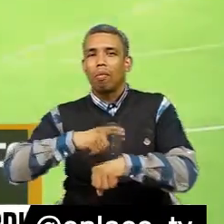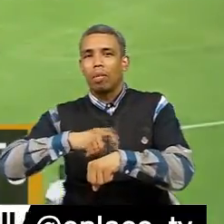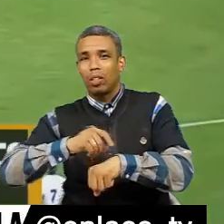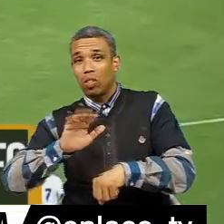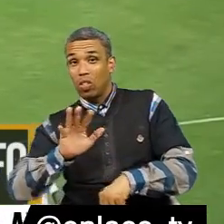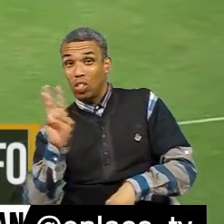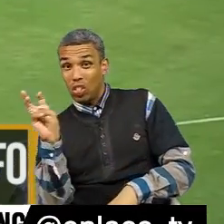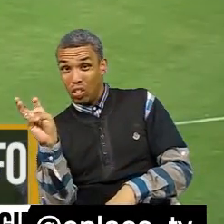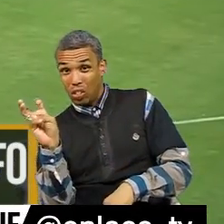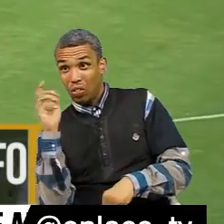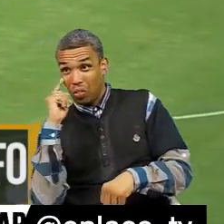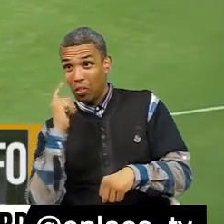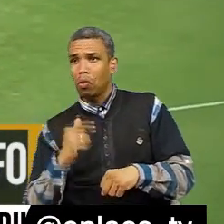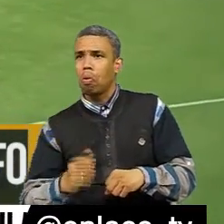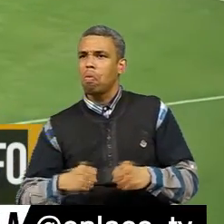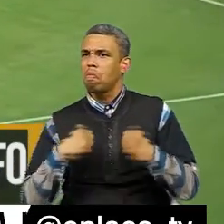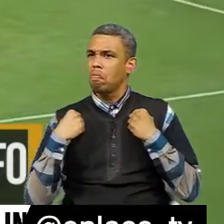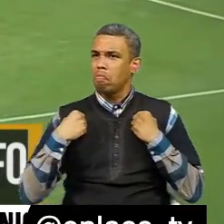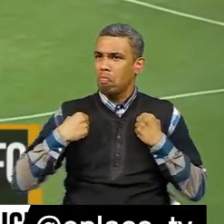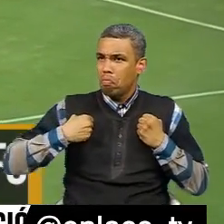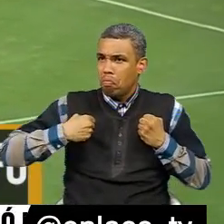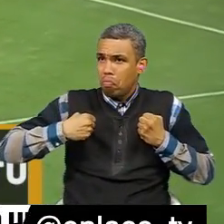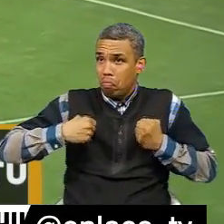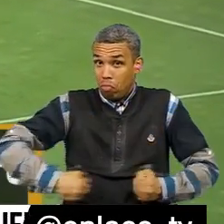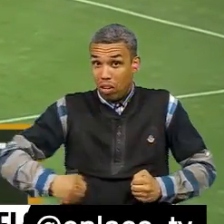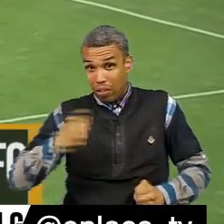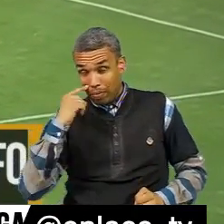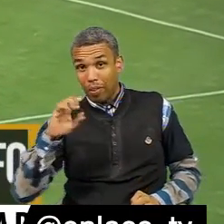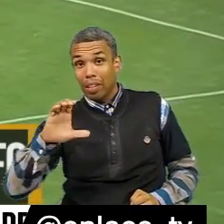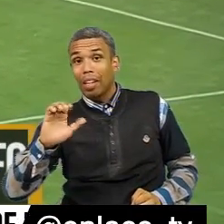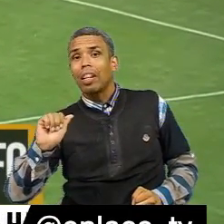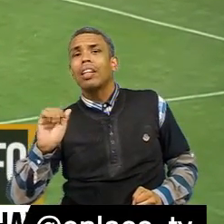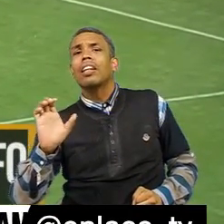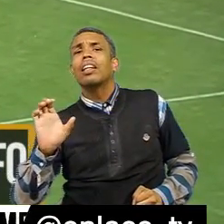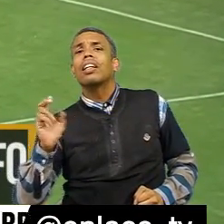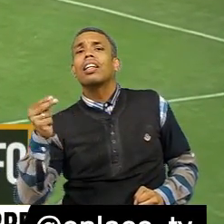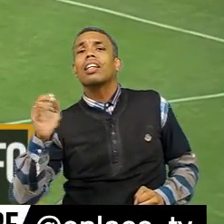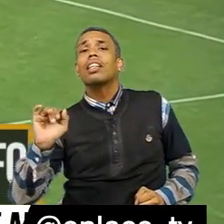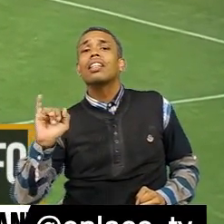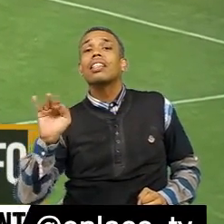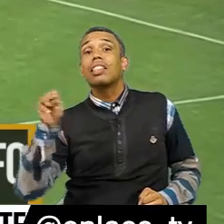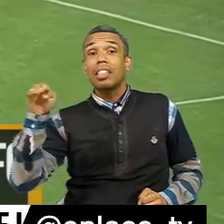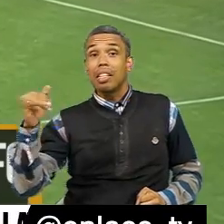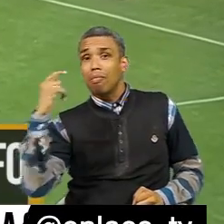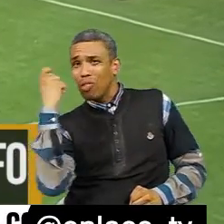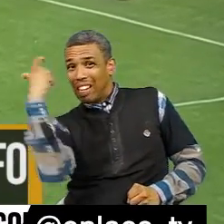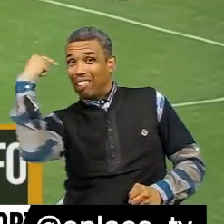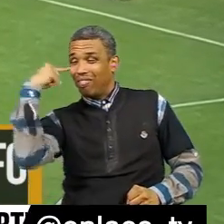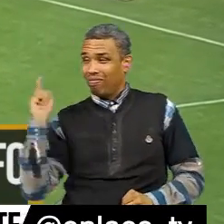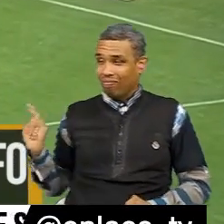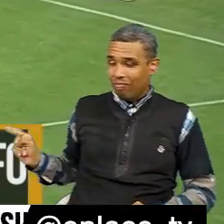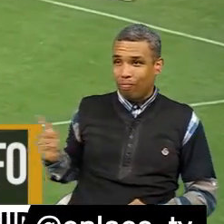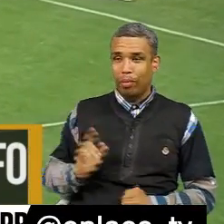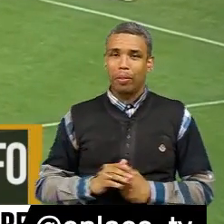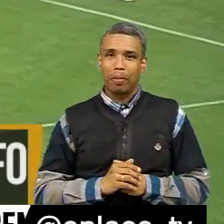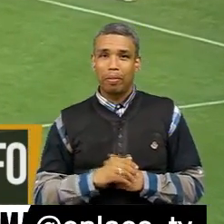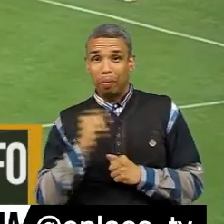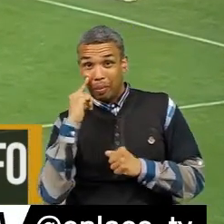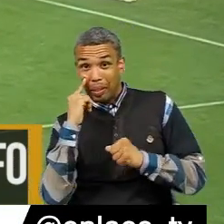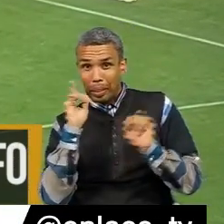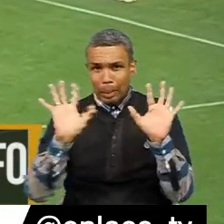Alianza Petrolera se tomó confianza y Harrison Canchimbo, desde unos 35 metros, lo dio todo en un fuerte disparo, el cual exigió